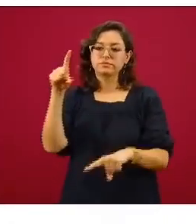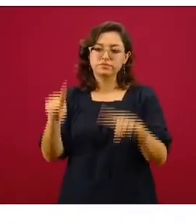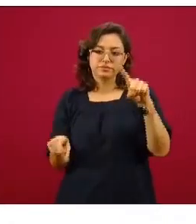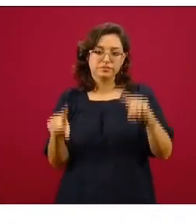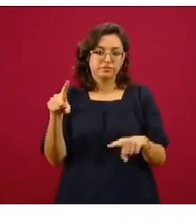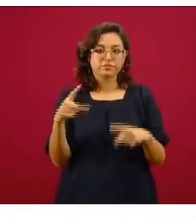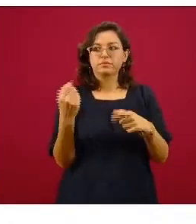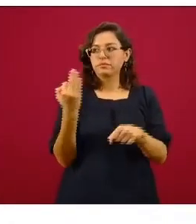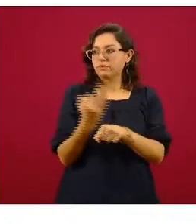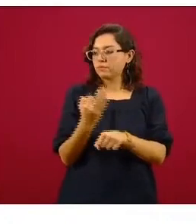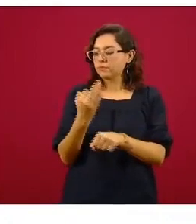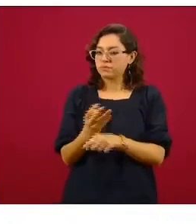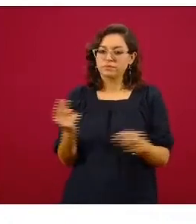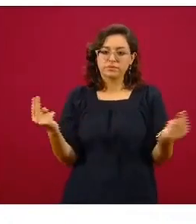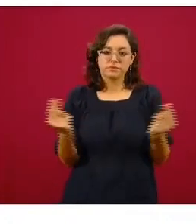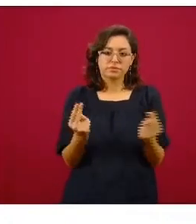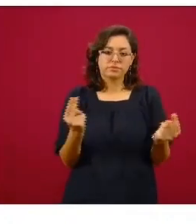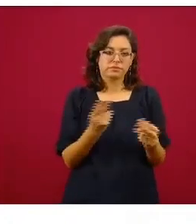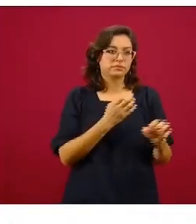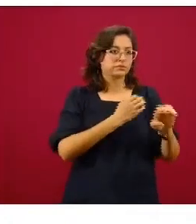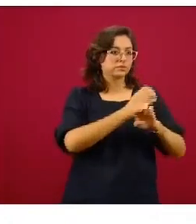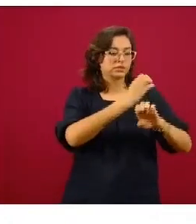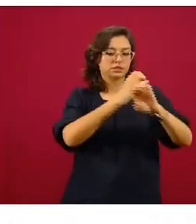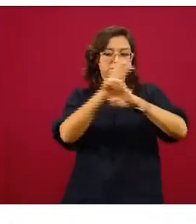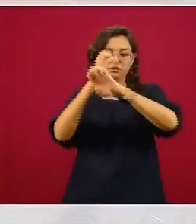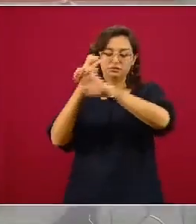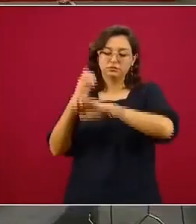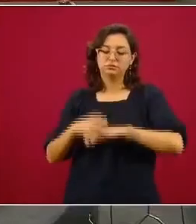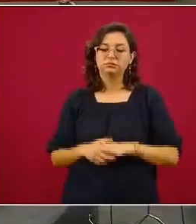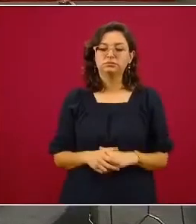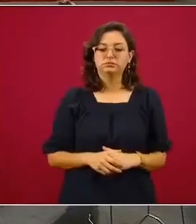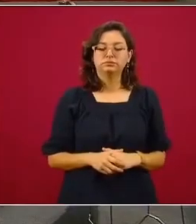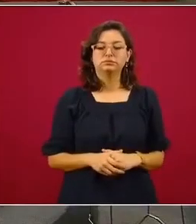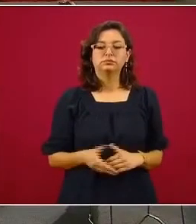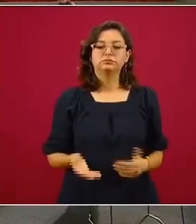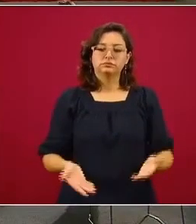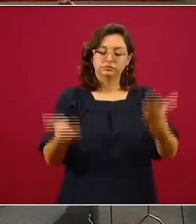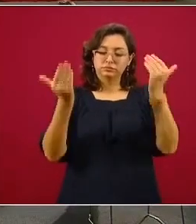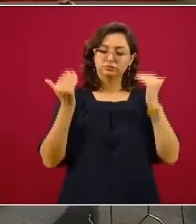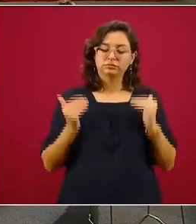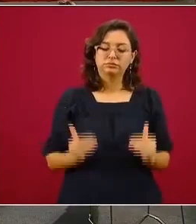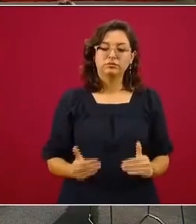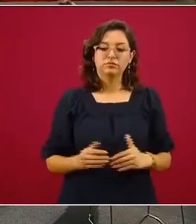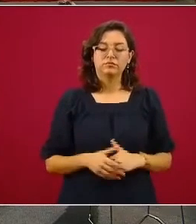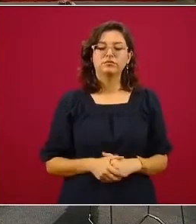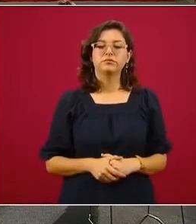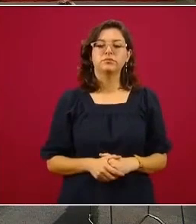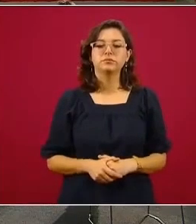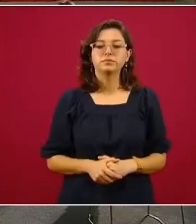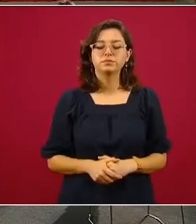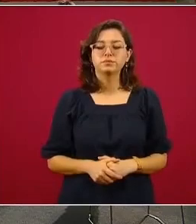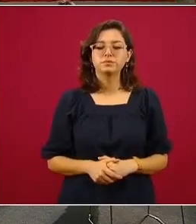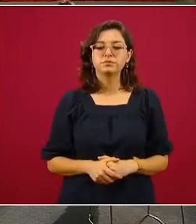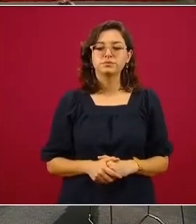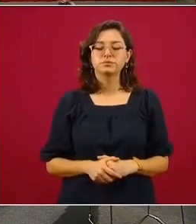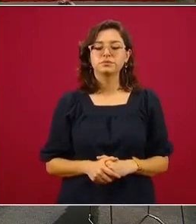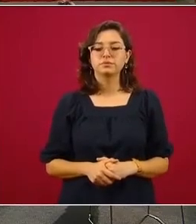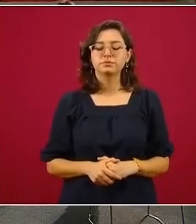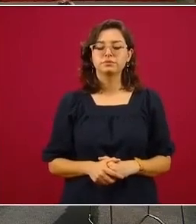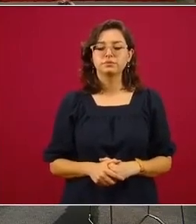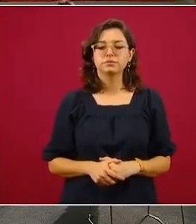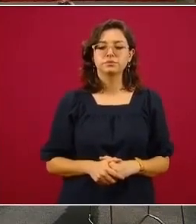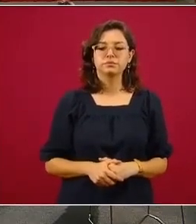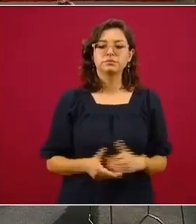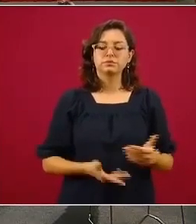está habiendo en cada una de las entidades federativas. Veamos un siguiente conjunto de diapositivas.